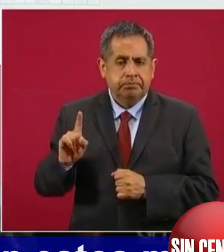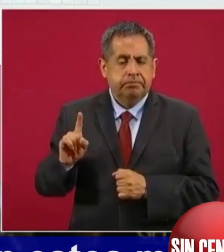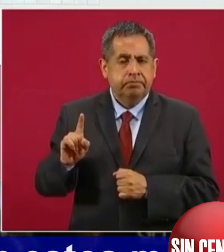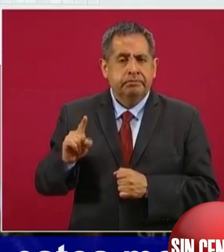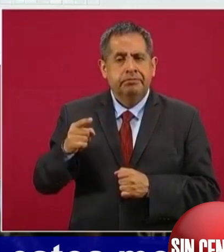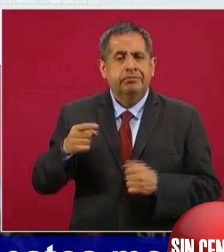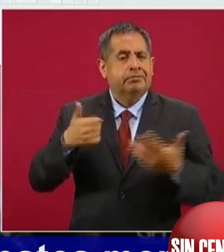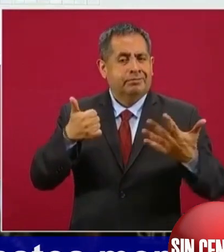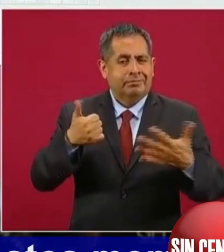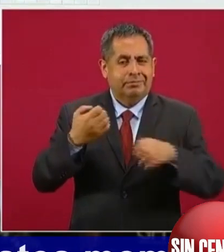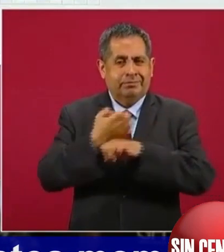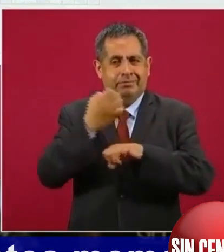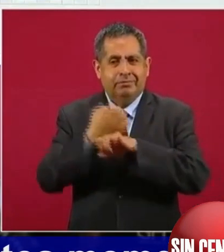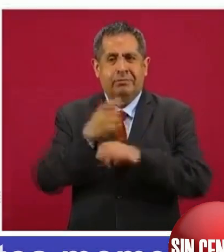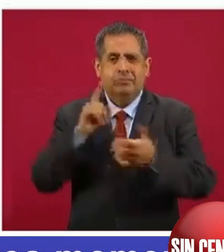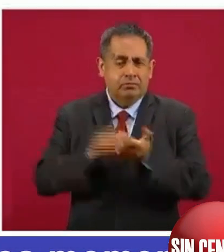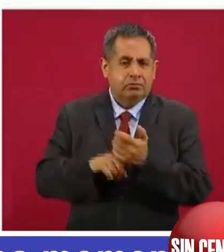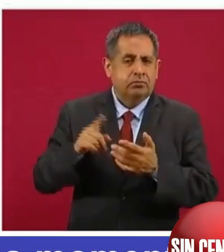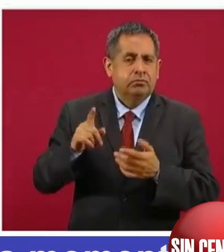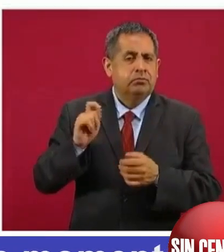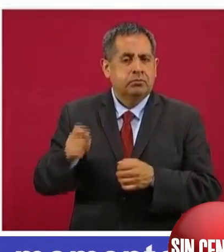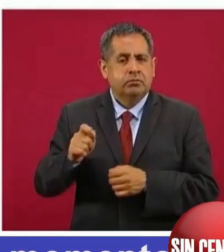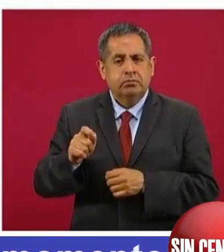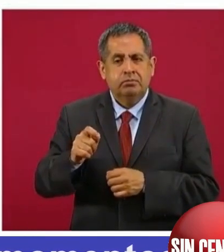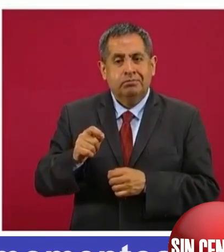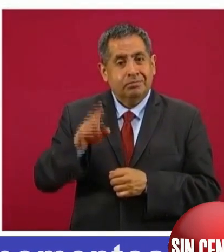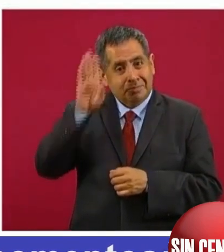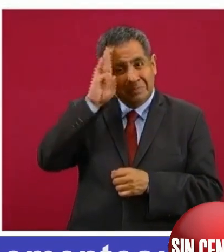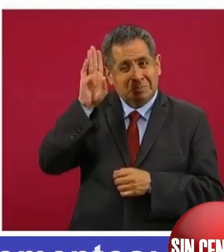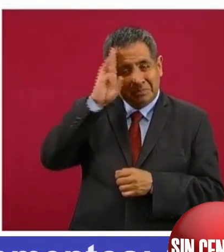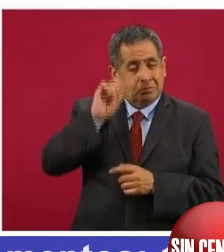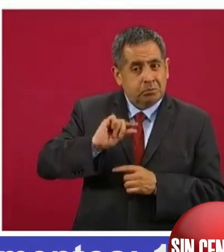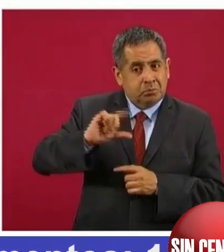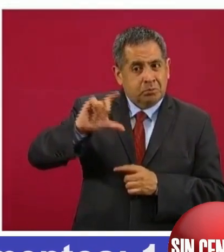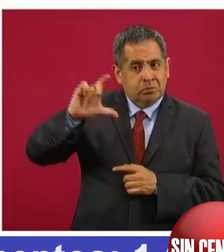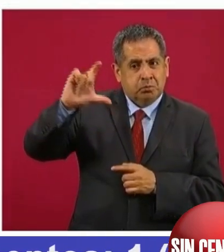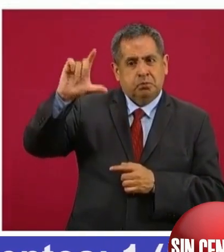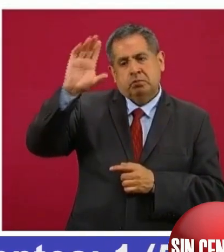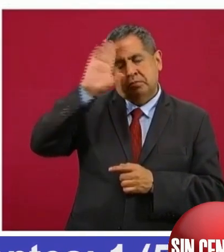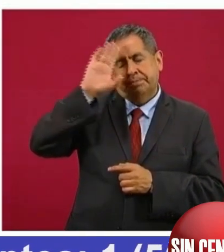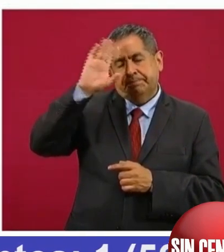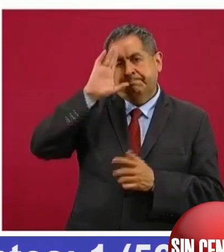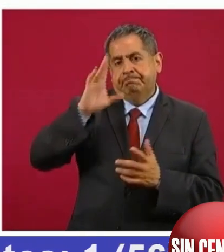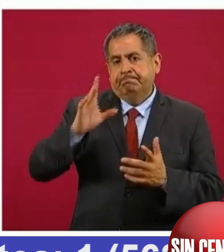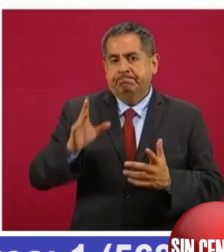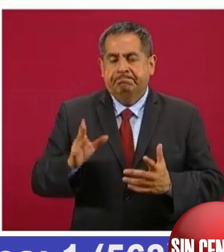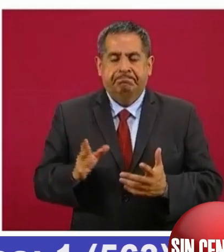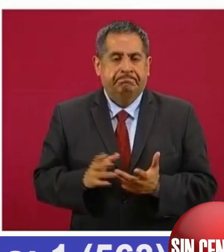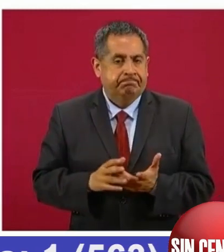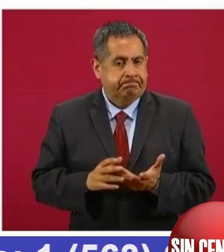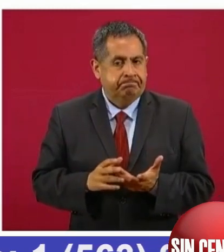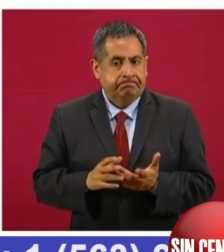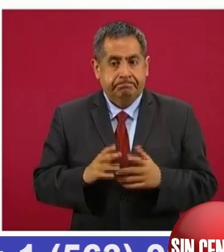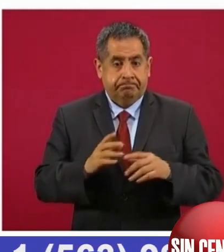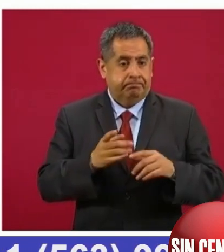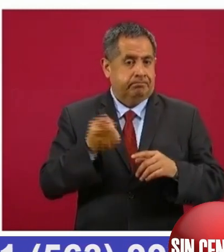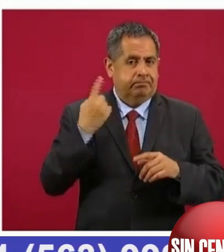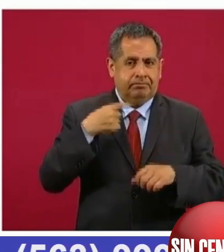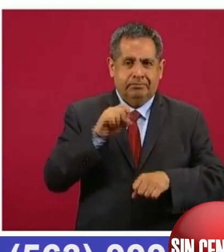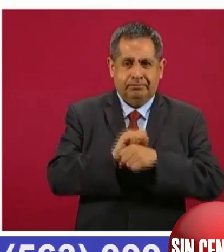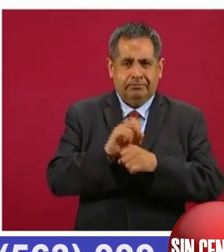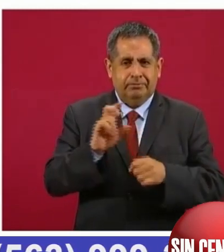estado, son 6 estados que se encuentran en fase de ascenso, son los que destacamos, y tenemos que llegó un punto máximo en la